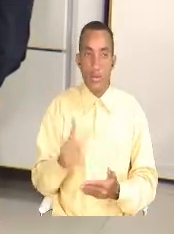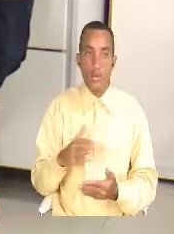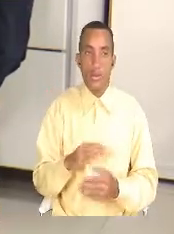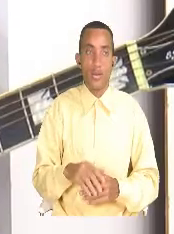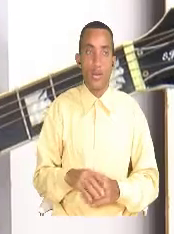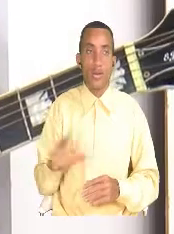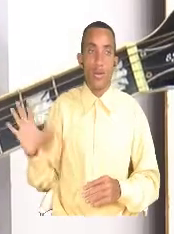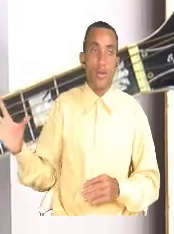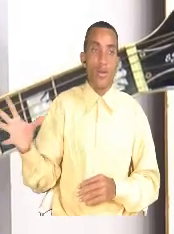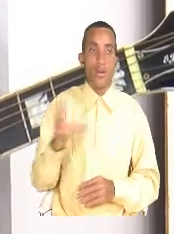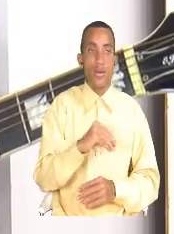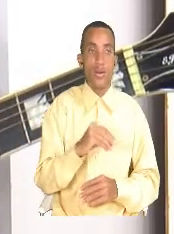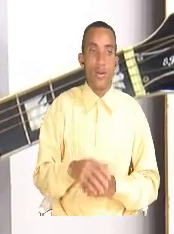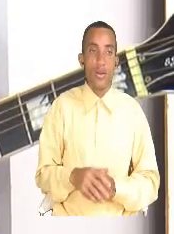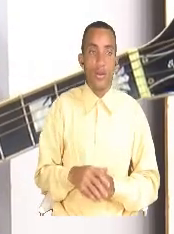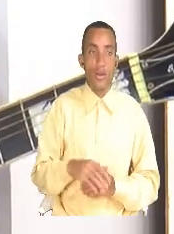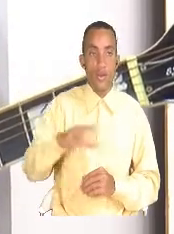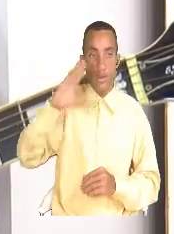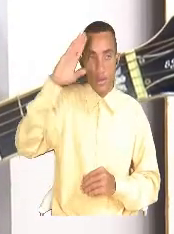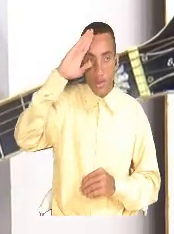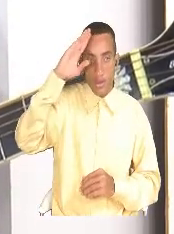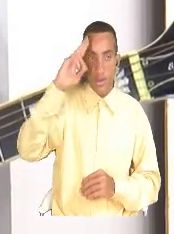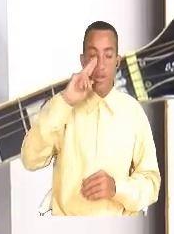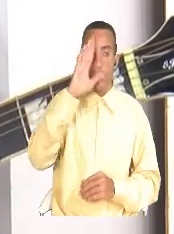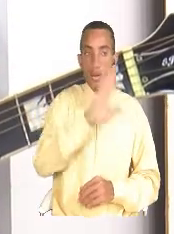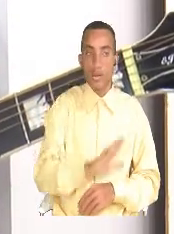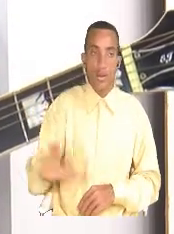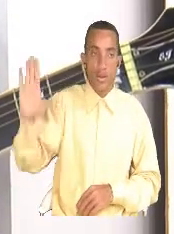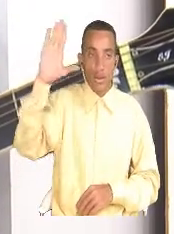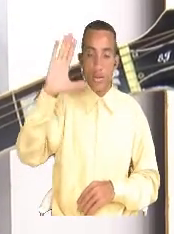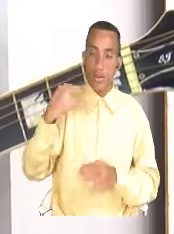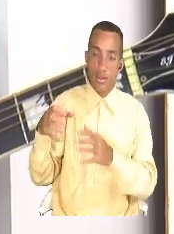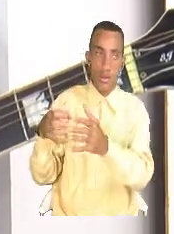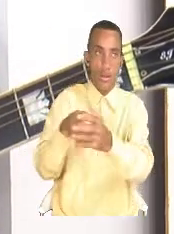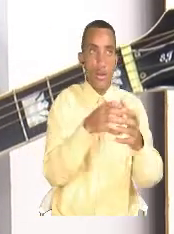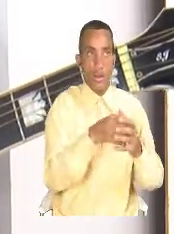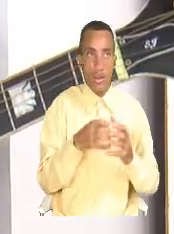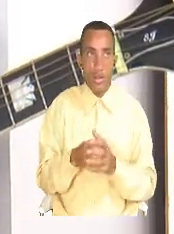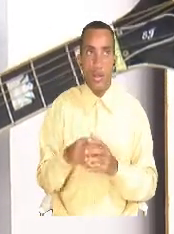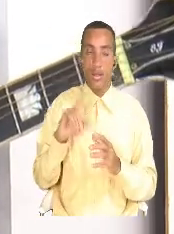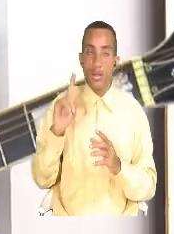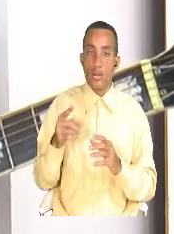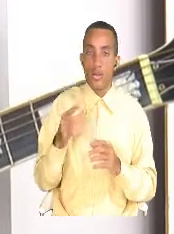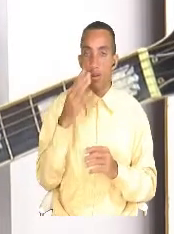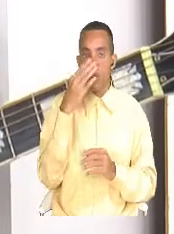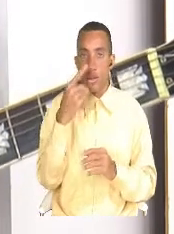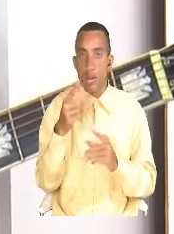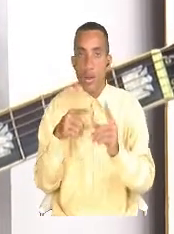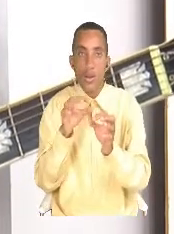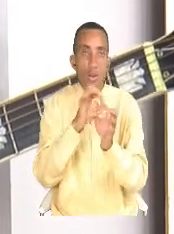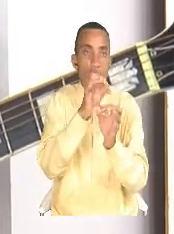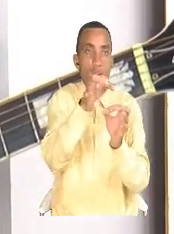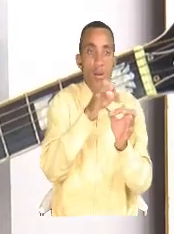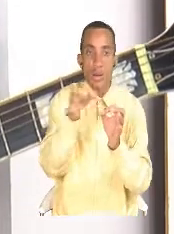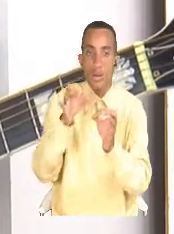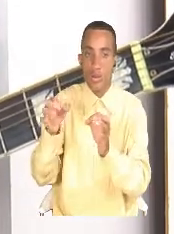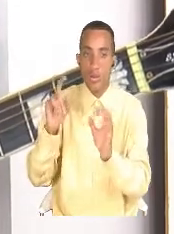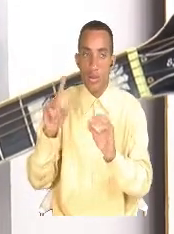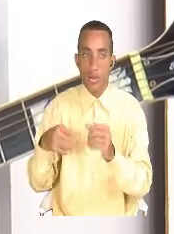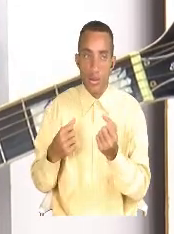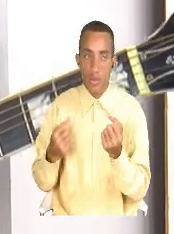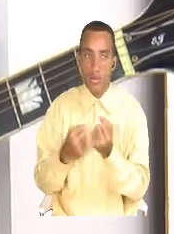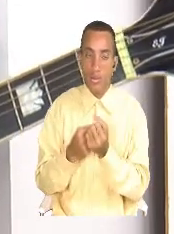todos aquellos que a la Policía Nacional, sí, claro. A las agrupaciones y a los vecinos de la ciudad de Barranca Bermeja, que con la ayuda